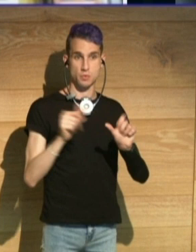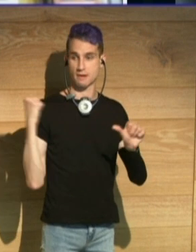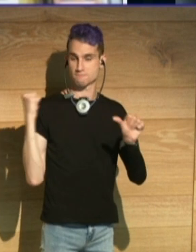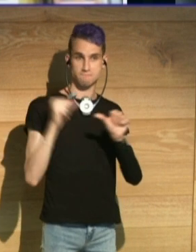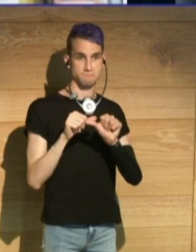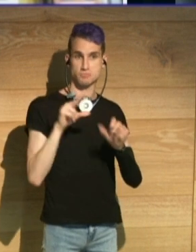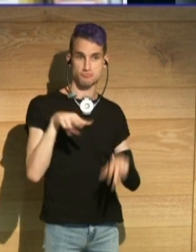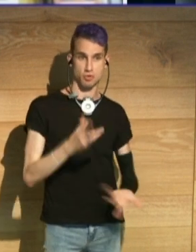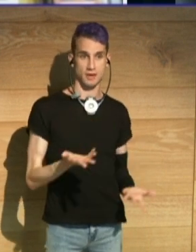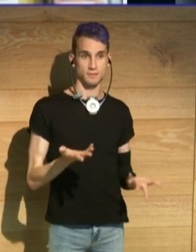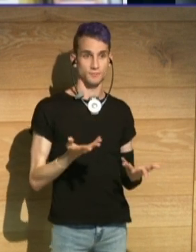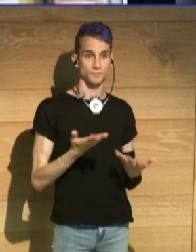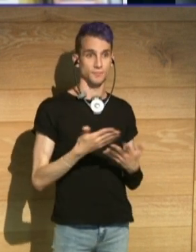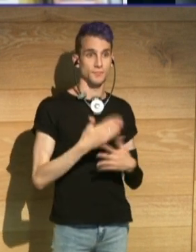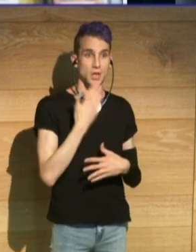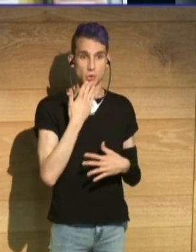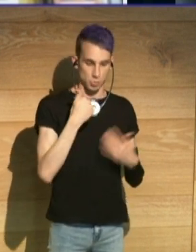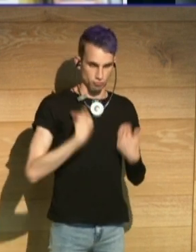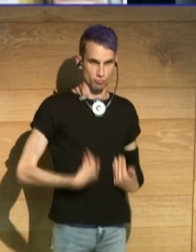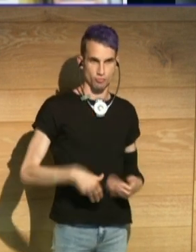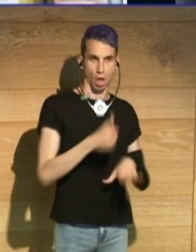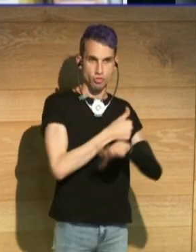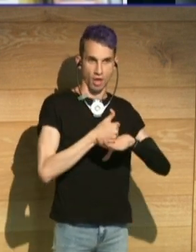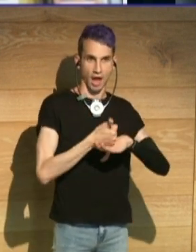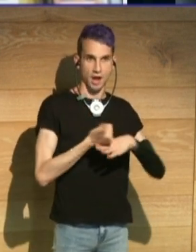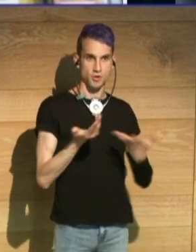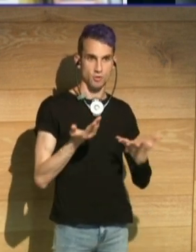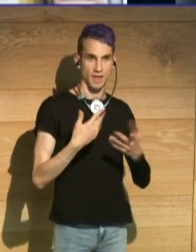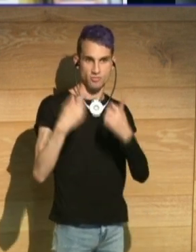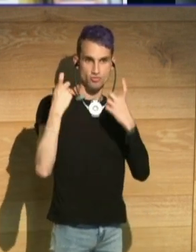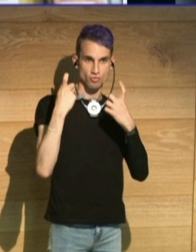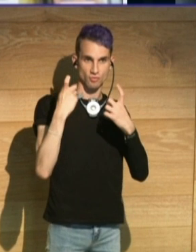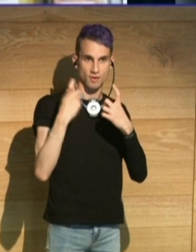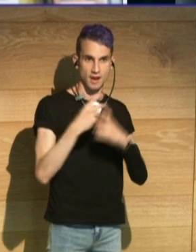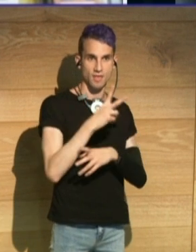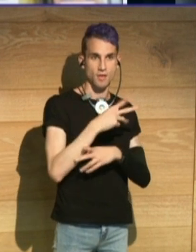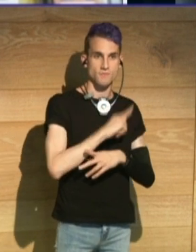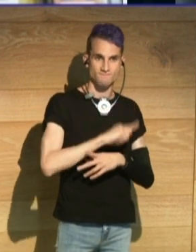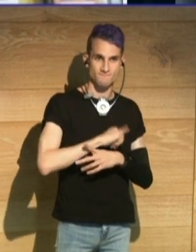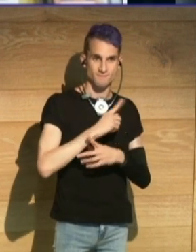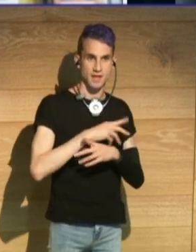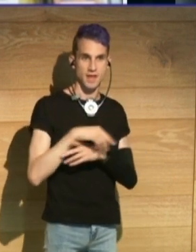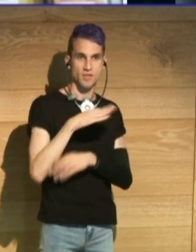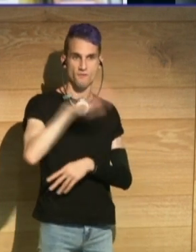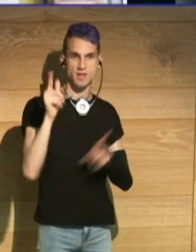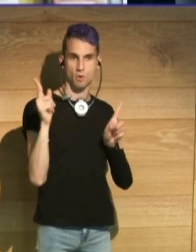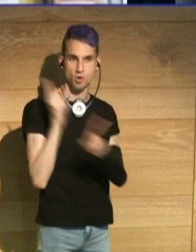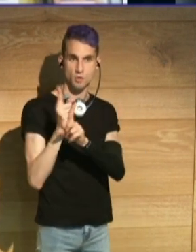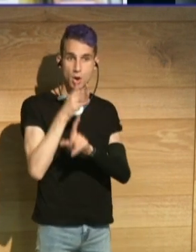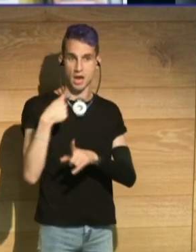Como ciudadano, como intelectual educado en los valores del antifascismo, porque pertenezco a la generación de